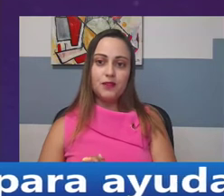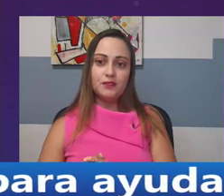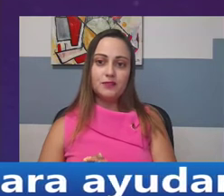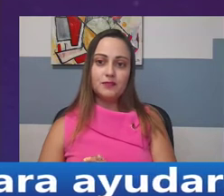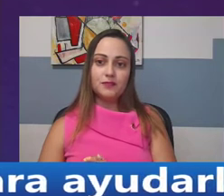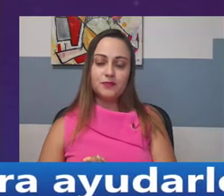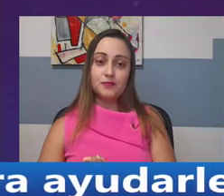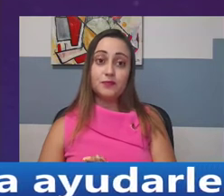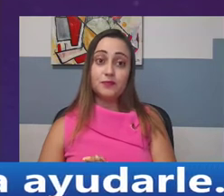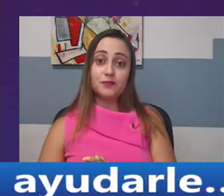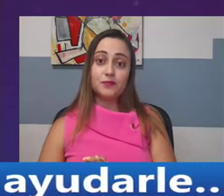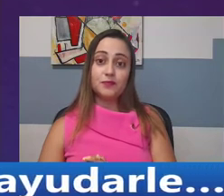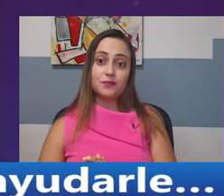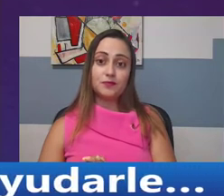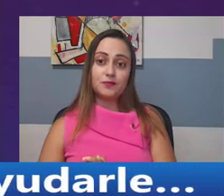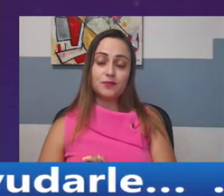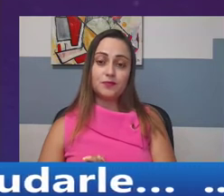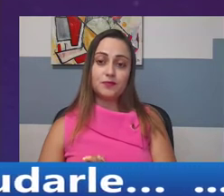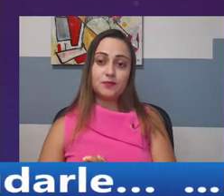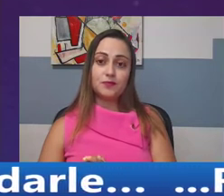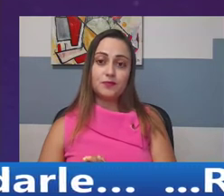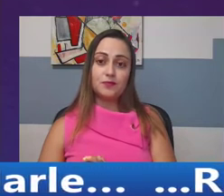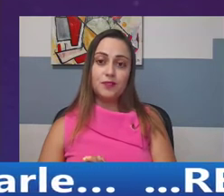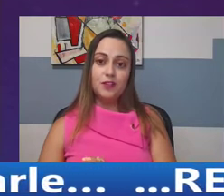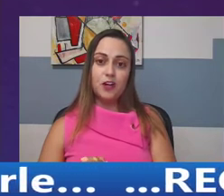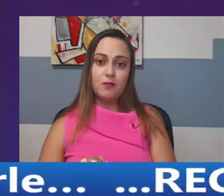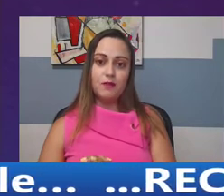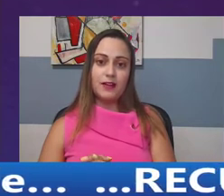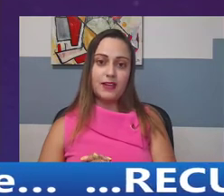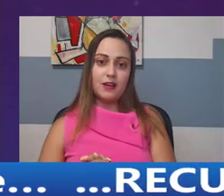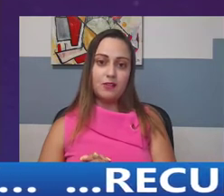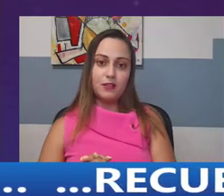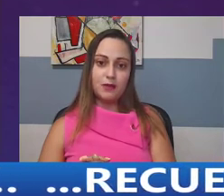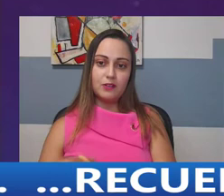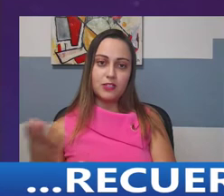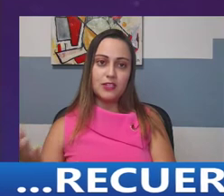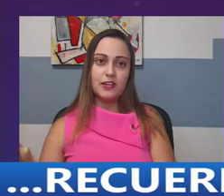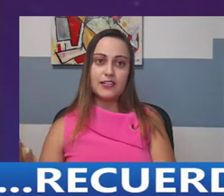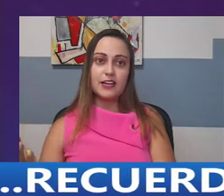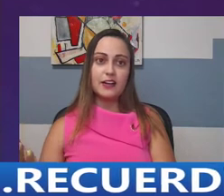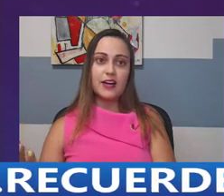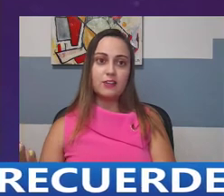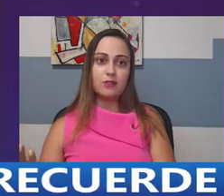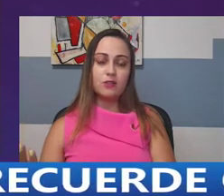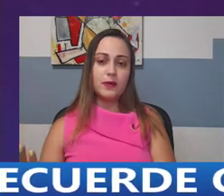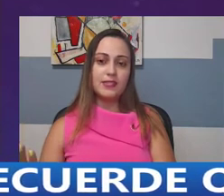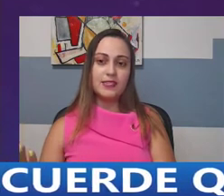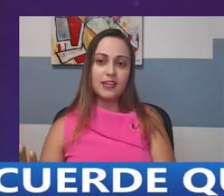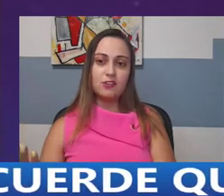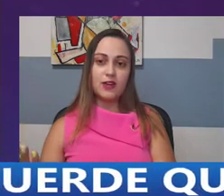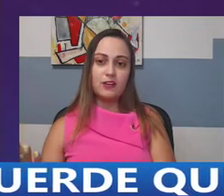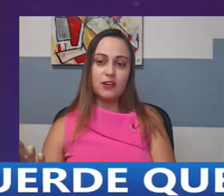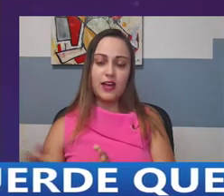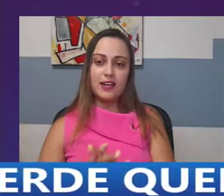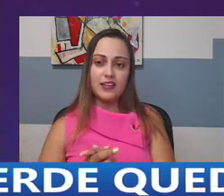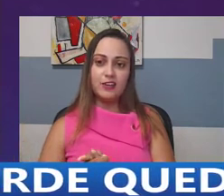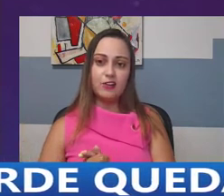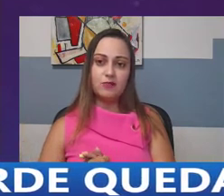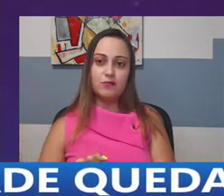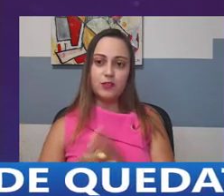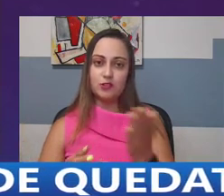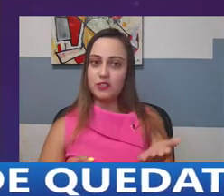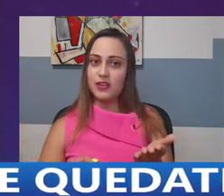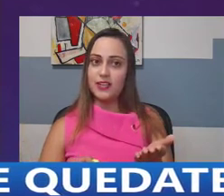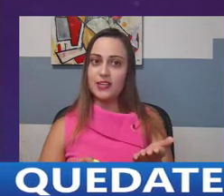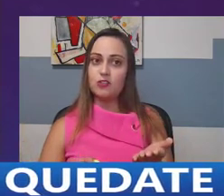Y bueno, eso ya, ¿terminaste con todas las ventajas? ¿Las de ventajas? No, me falta la última. No sé si querías agregar. Tú empezaste ayudándole a